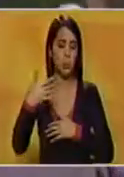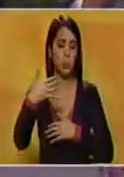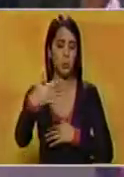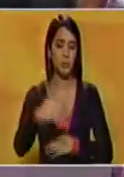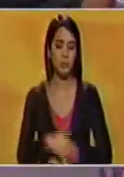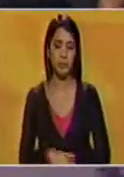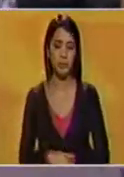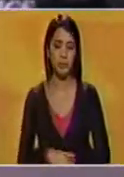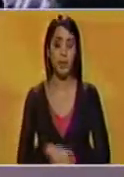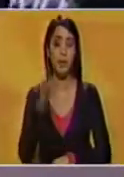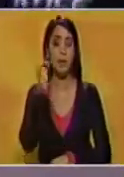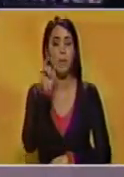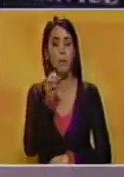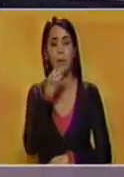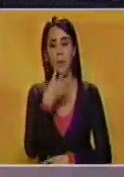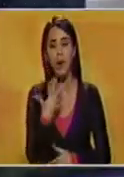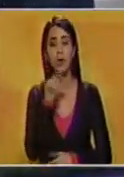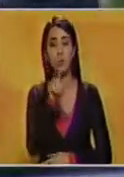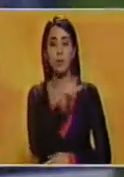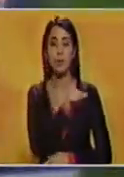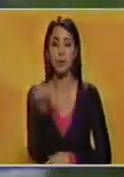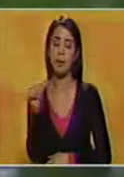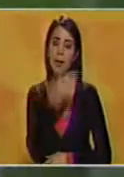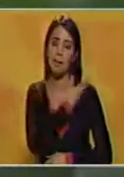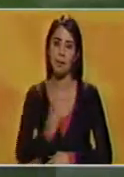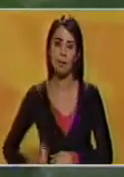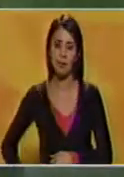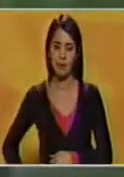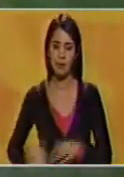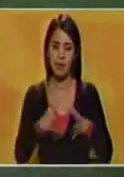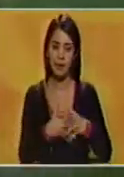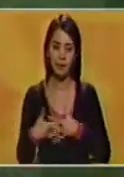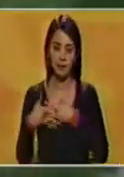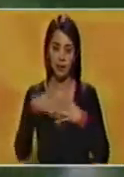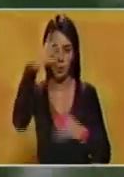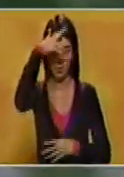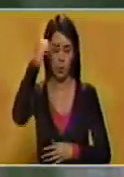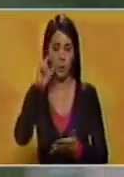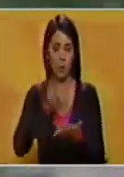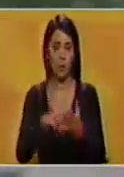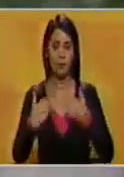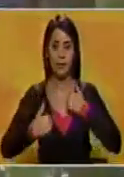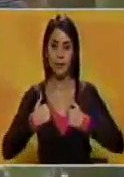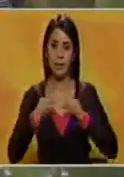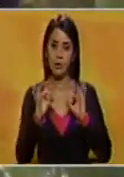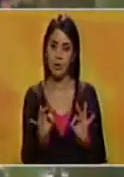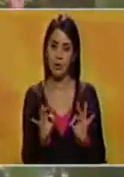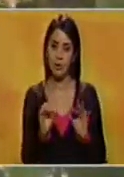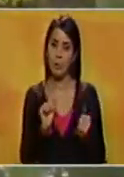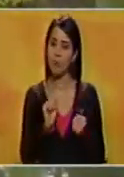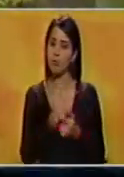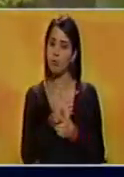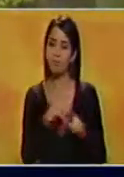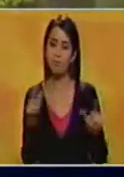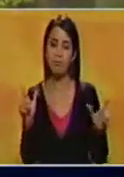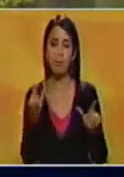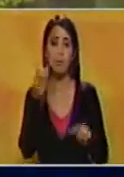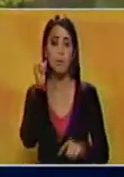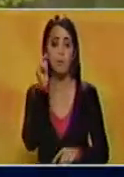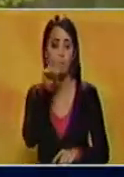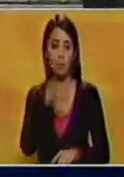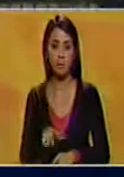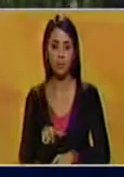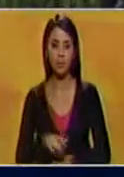de la socialité dio frutos en una semana. El presidente estadounidense Donald Trump aprobó este miércoles conmutar la cadena perpetua de Alice Mary